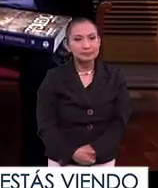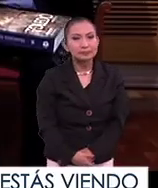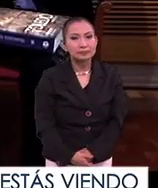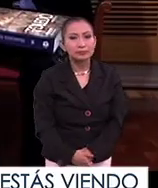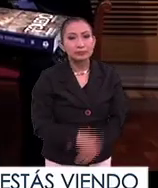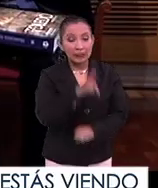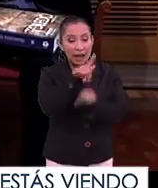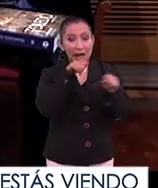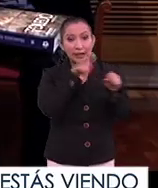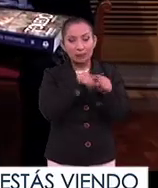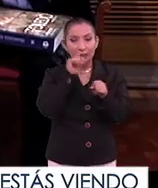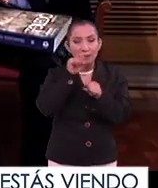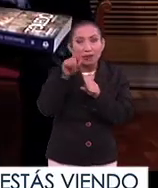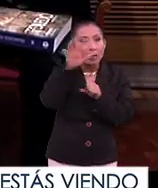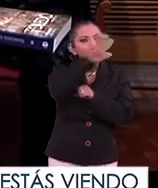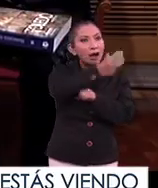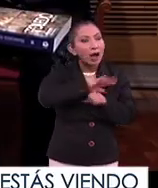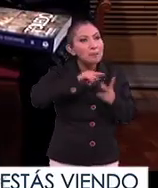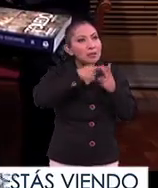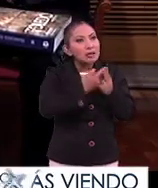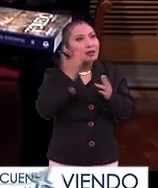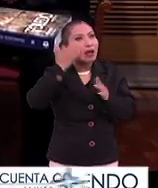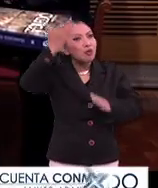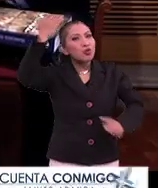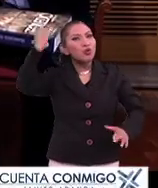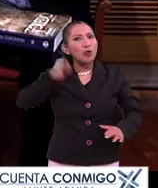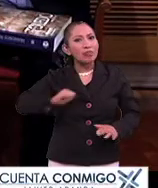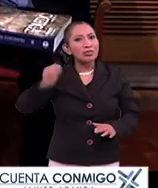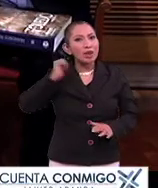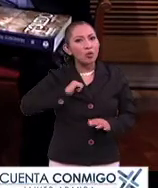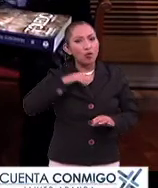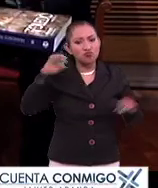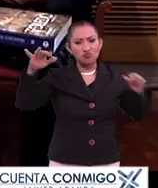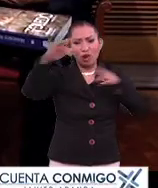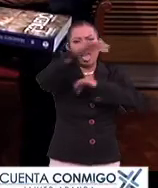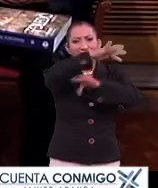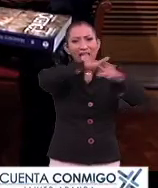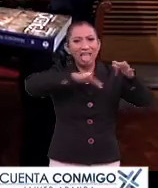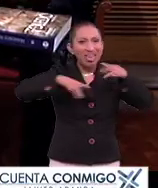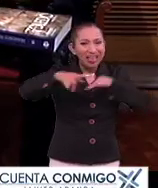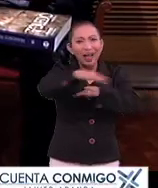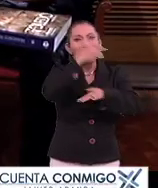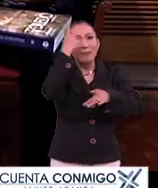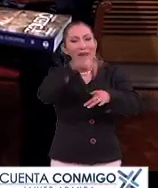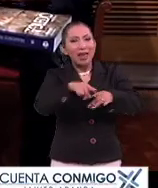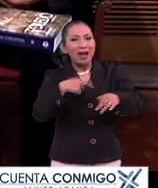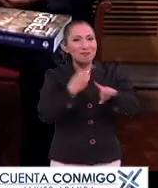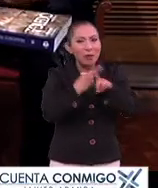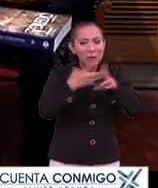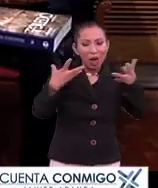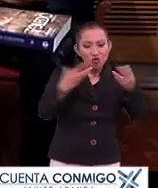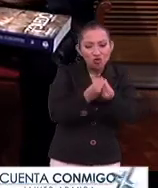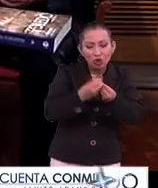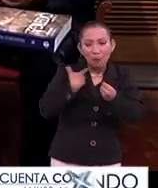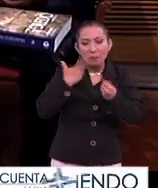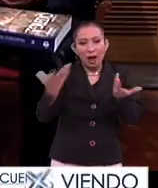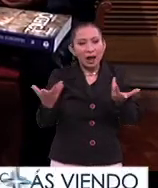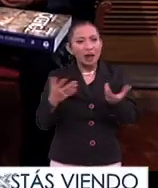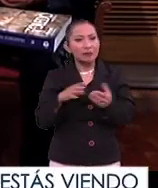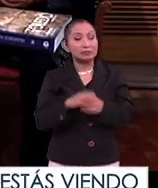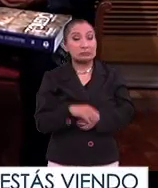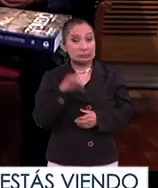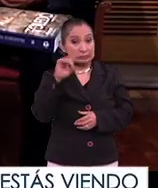todos sus animales, que parece que estamos en el principio de los tiempos, ¿no? Todos Claro. corren unos tras otros para parearse, para juntarse, para